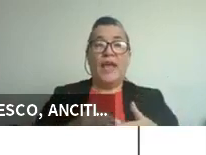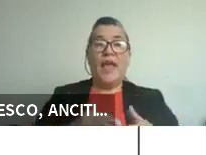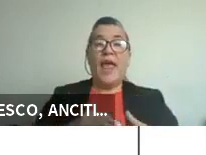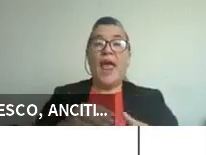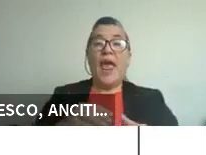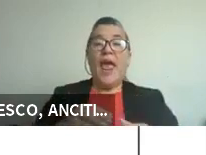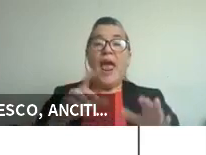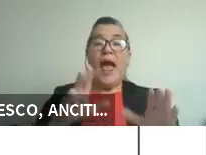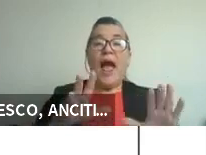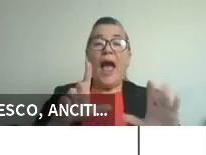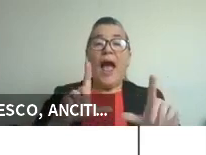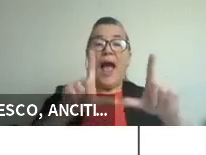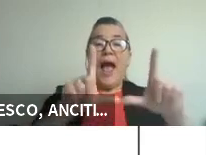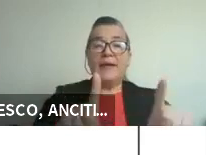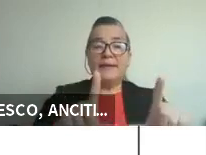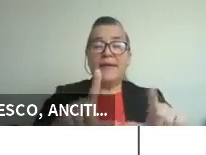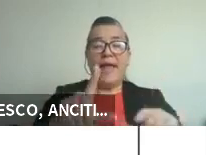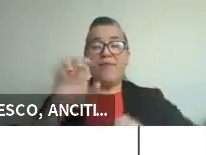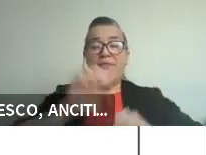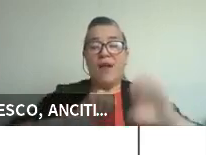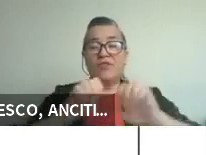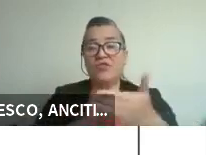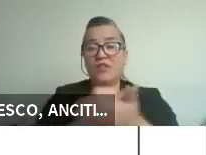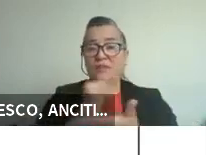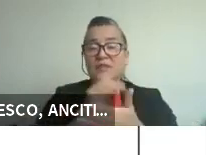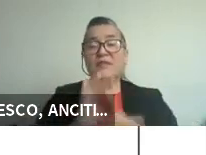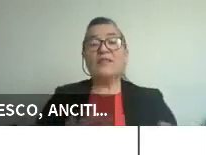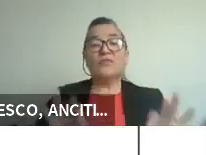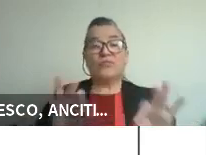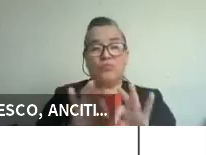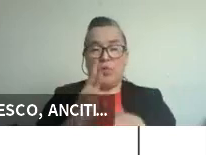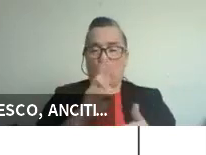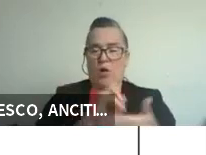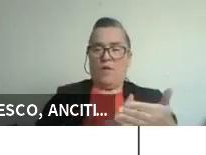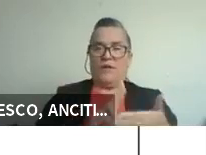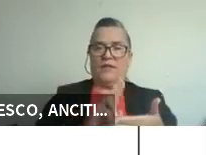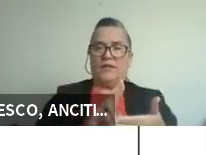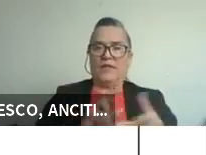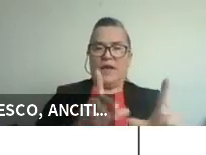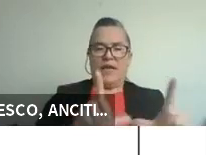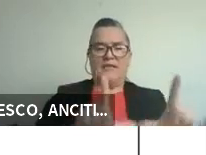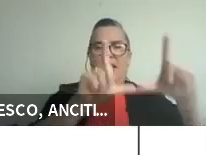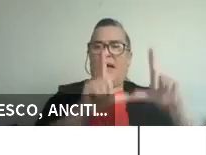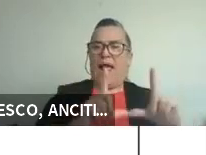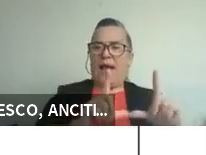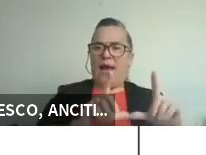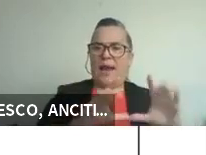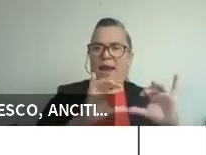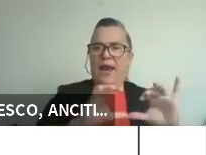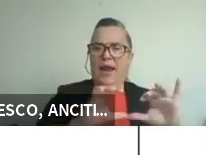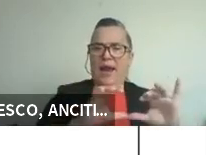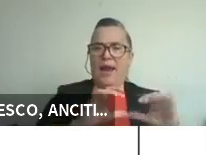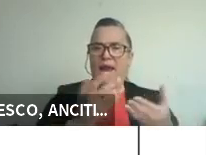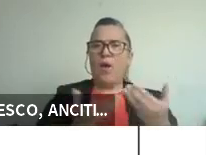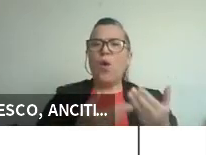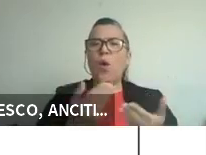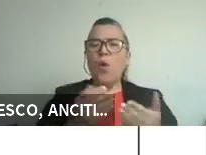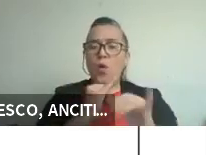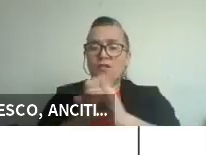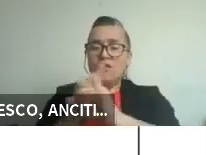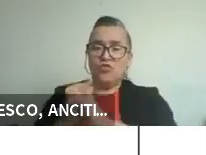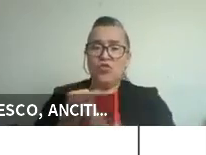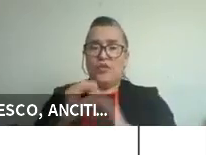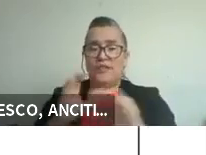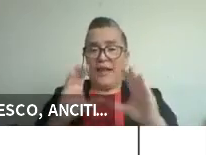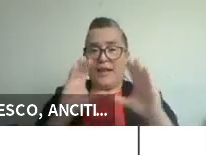evaluación de la investigación es muy importante es decir una universidad que se está acreditando como docentes acreditadores deben abordar este